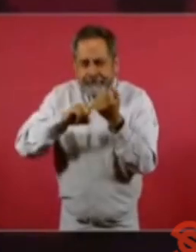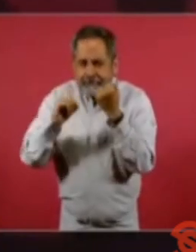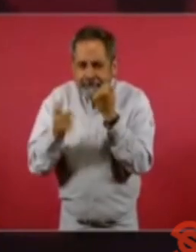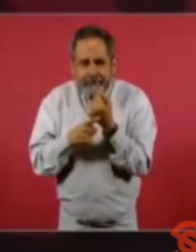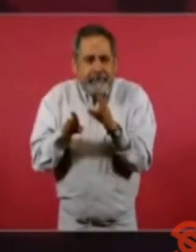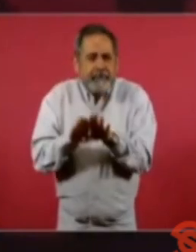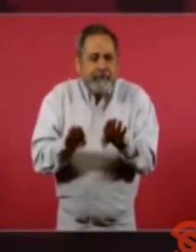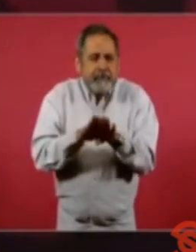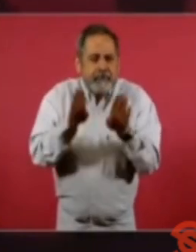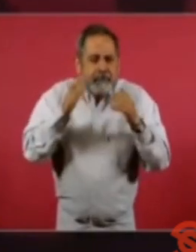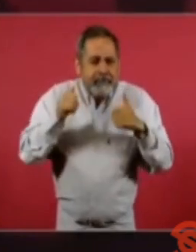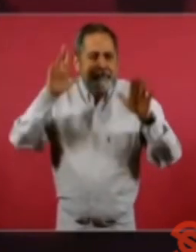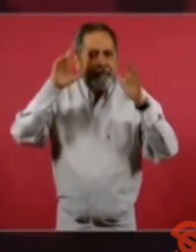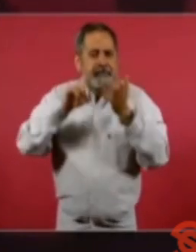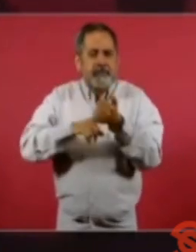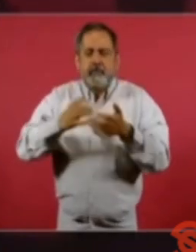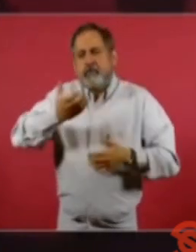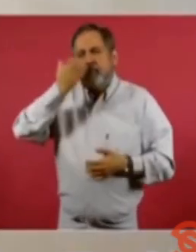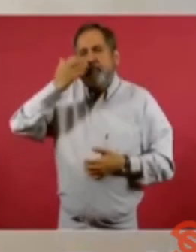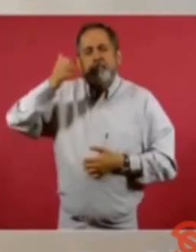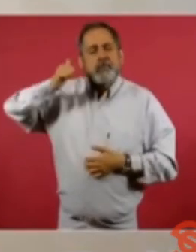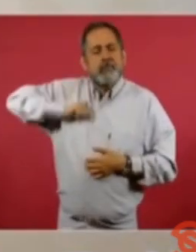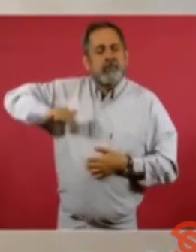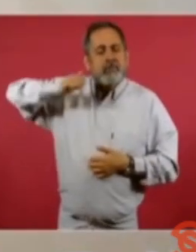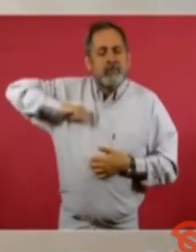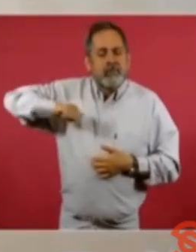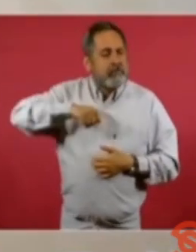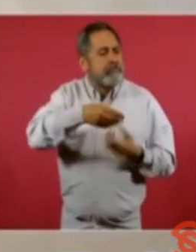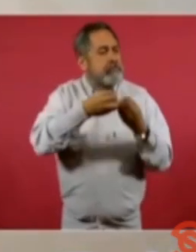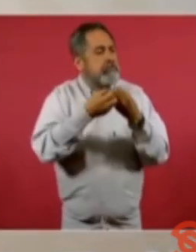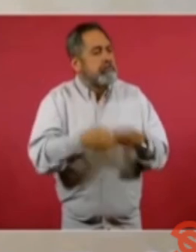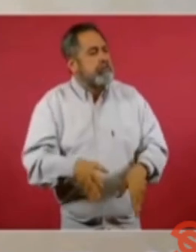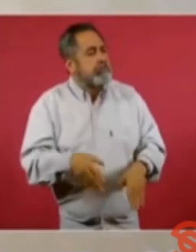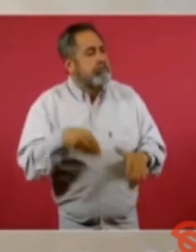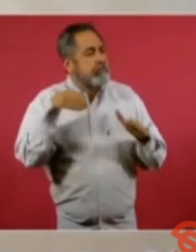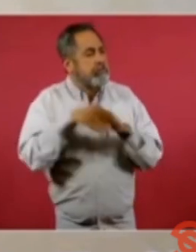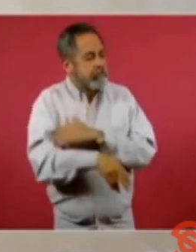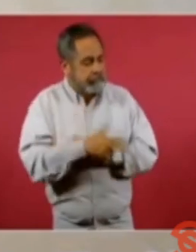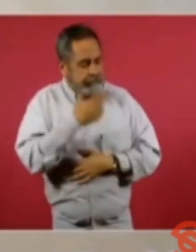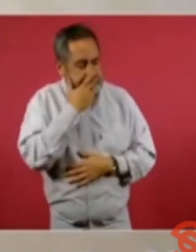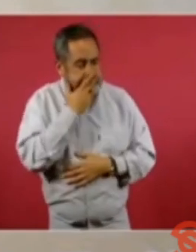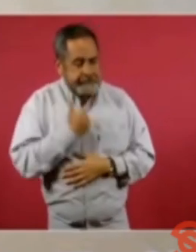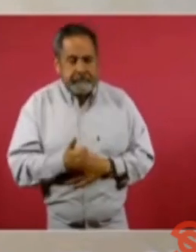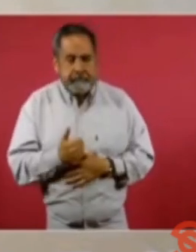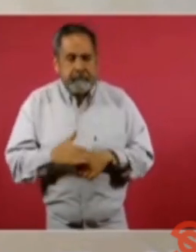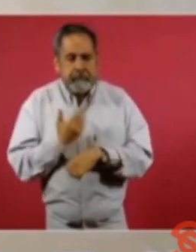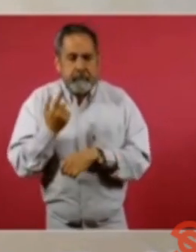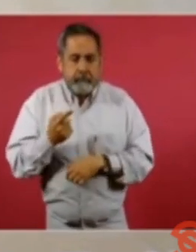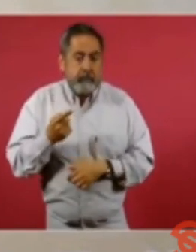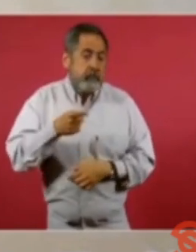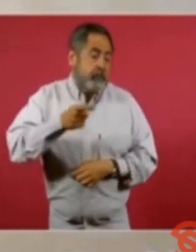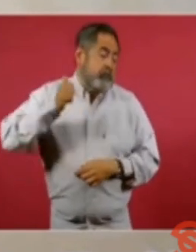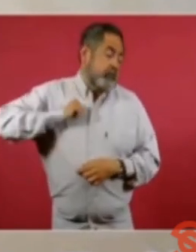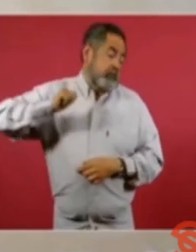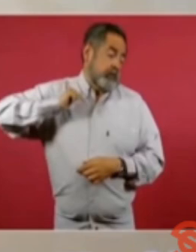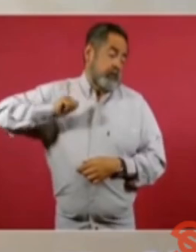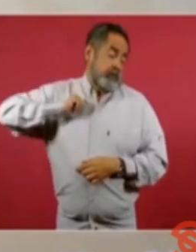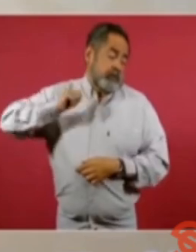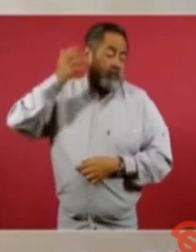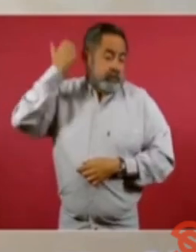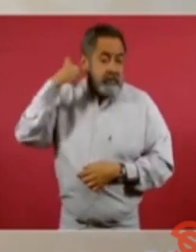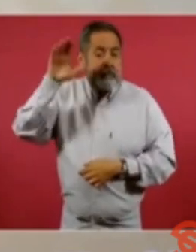cómo eran las costumbres antes, por qué han perdido esas costumbres, porque había una ética